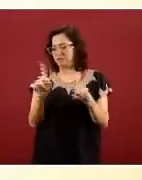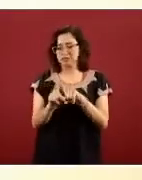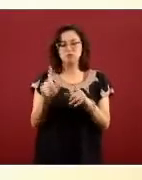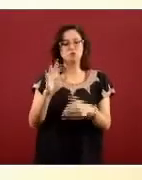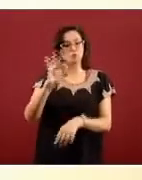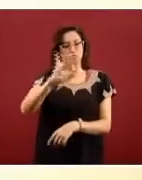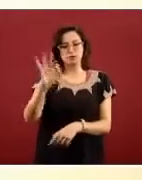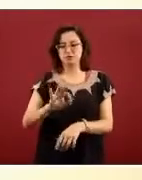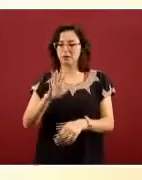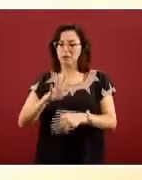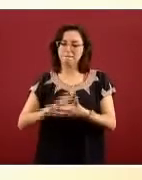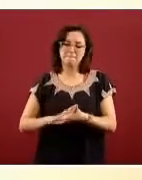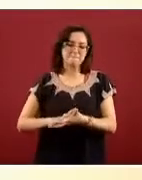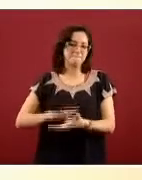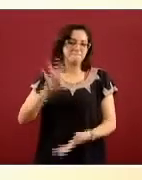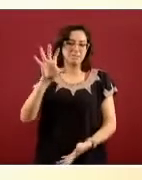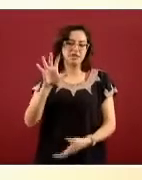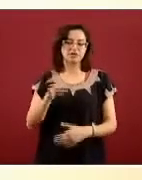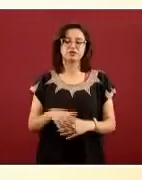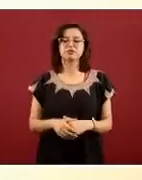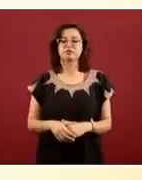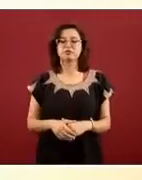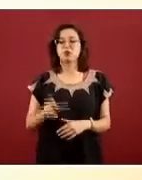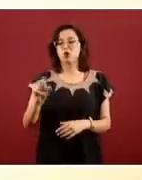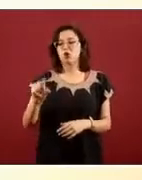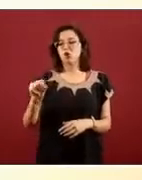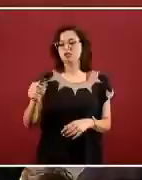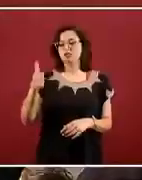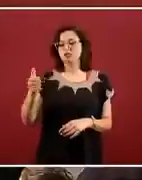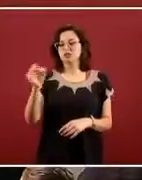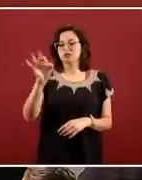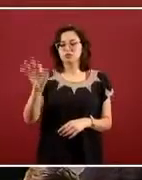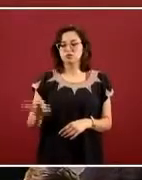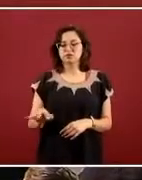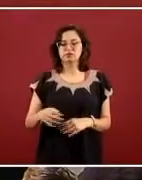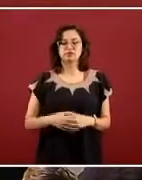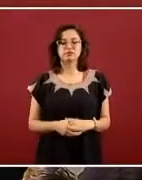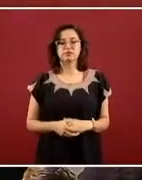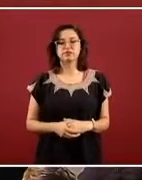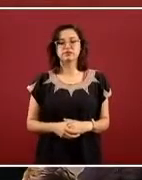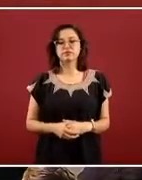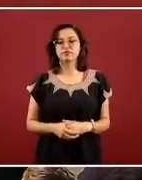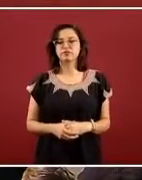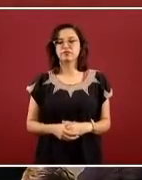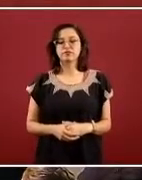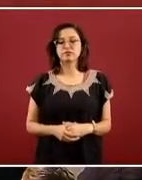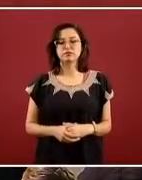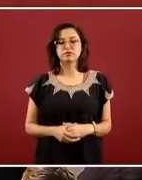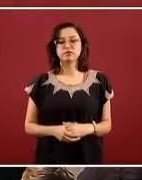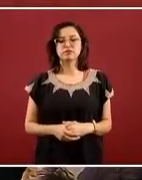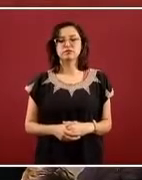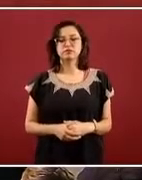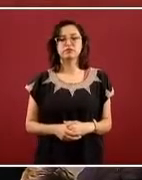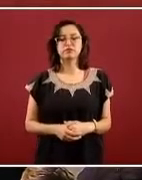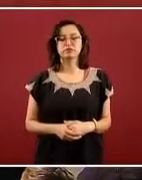alta proporción en el tema de las defunciones, con un 86%. La siguiente, por favor.